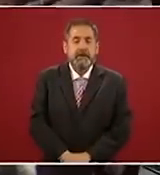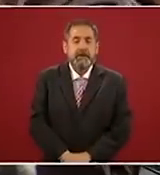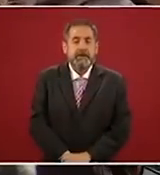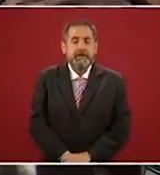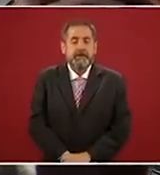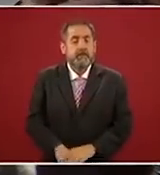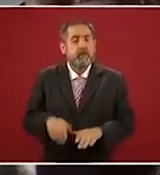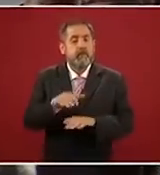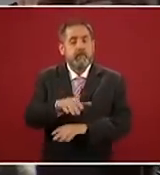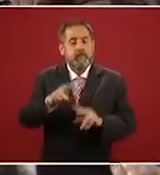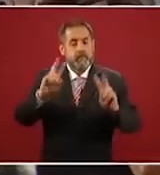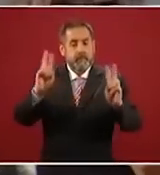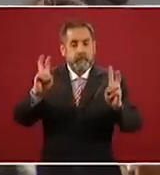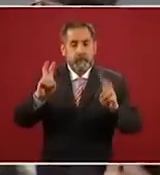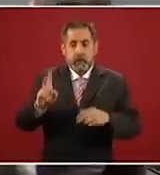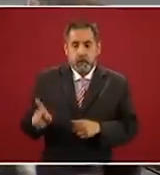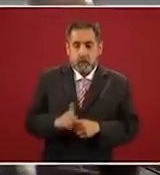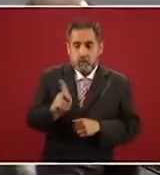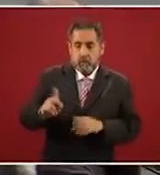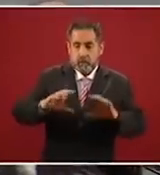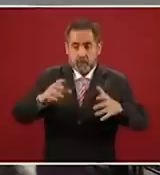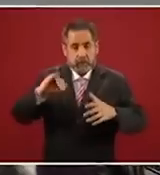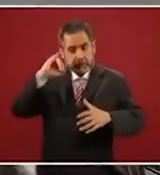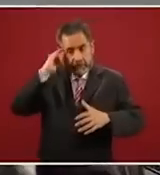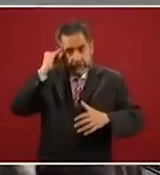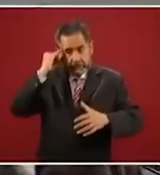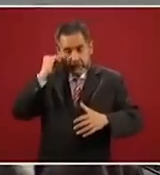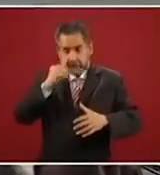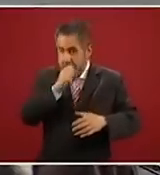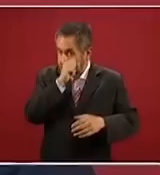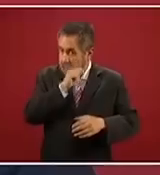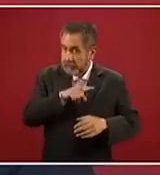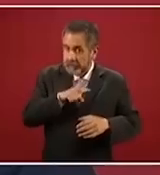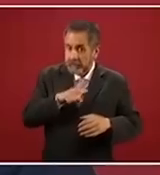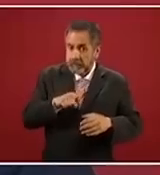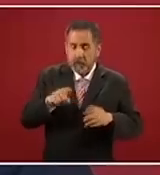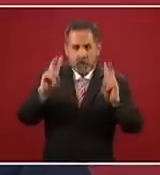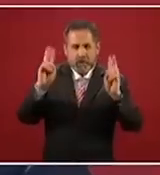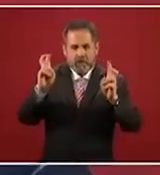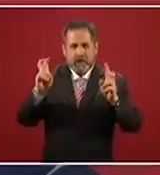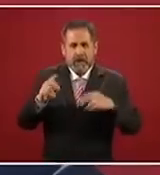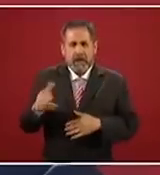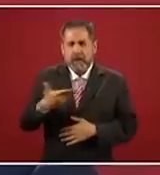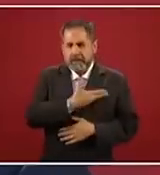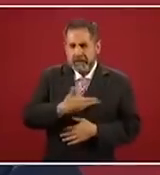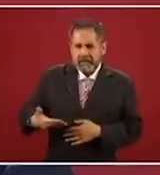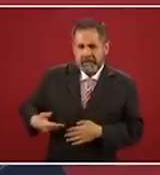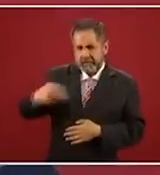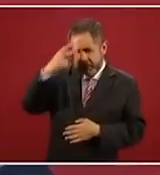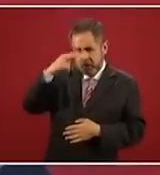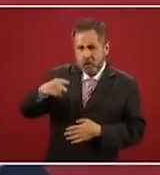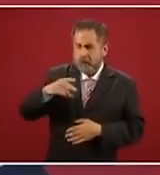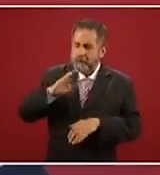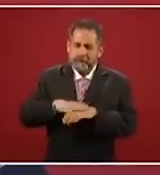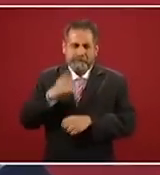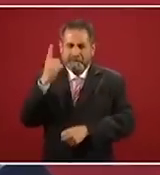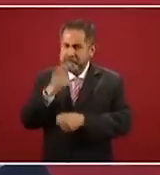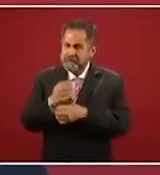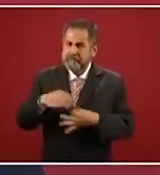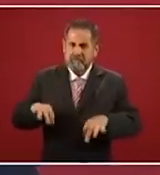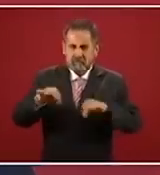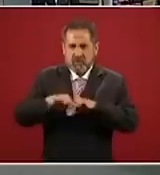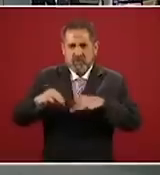Sobre el tema de los pueblos indígenas, es un tema que el señor presidente de la República ha dado prioridad